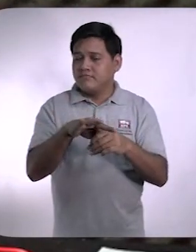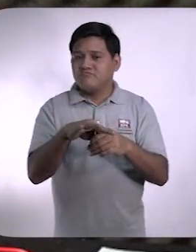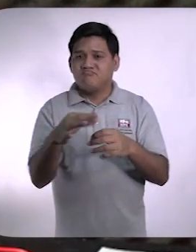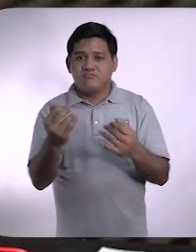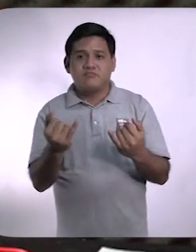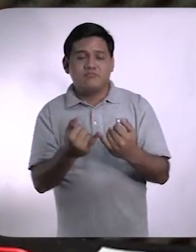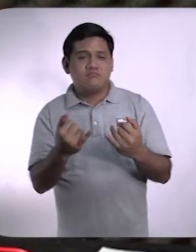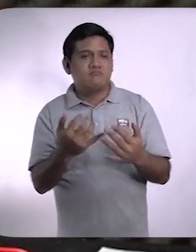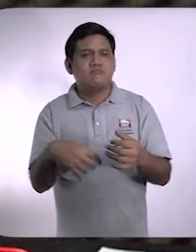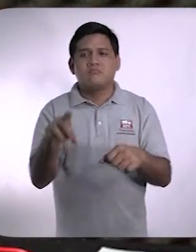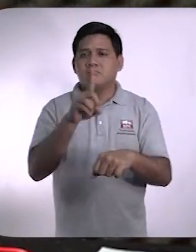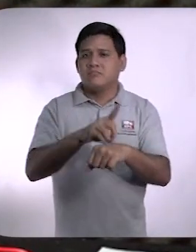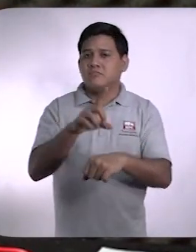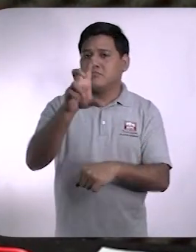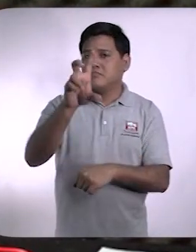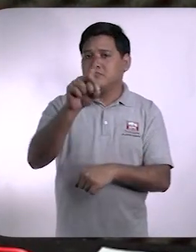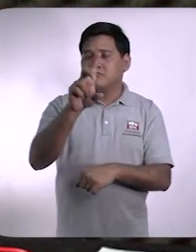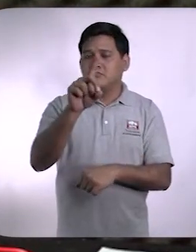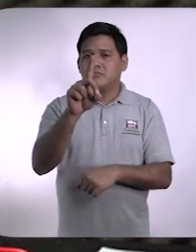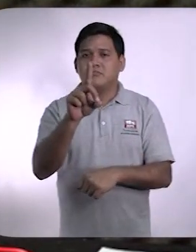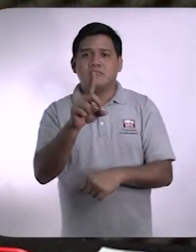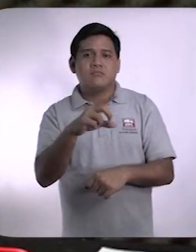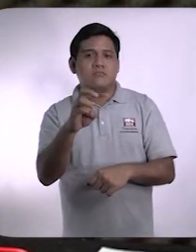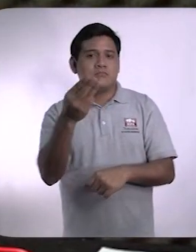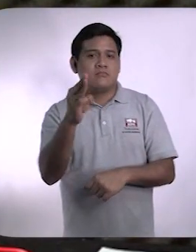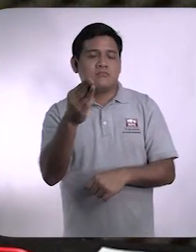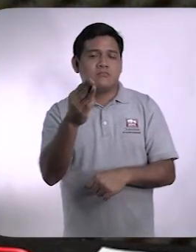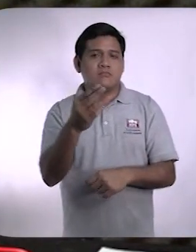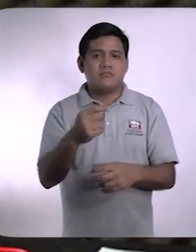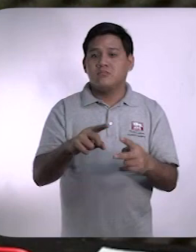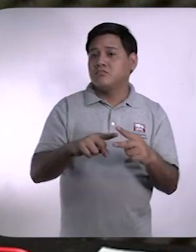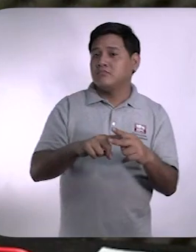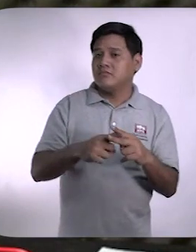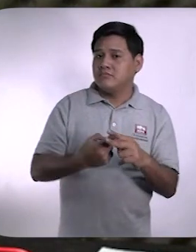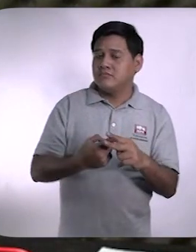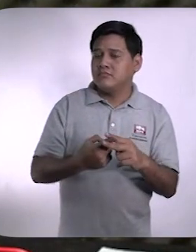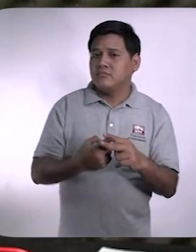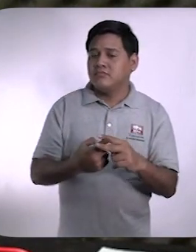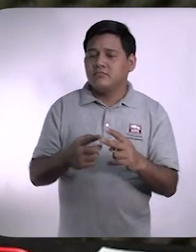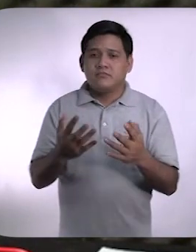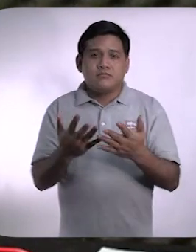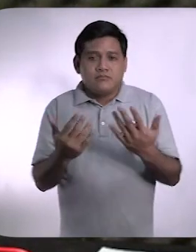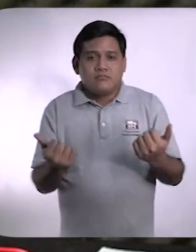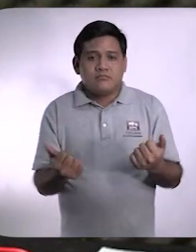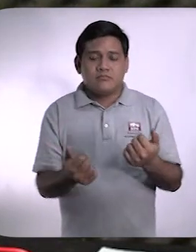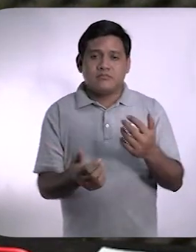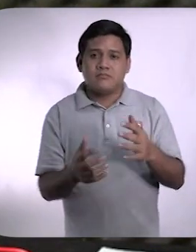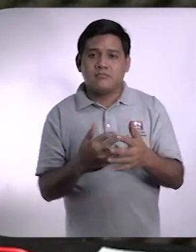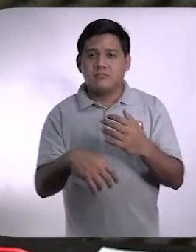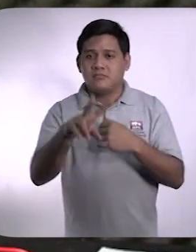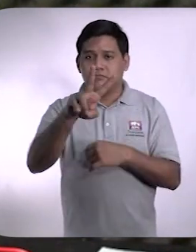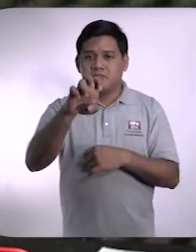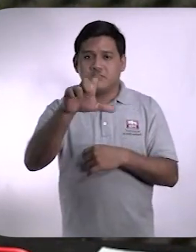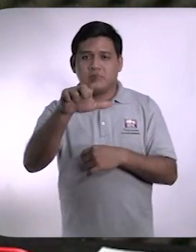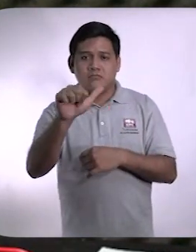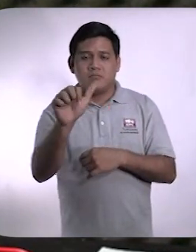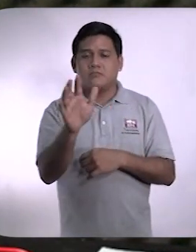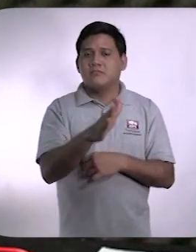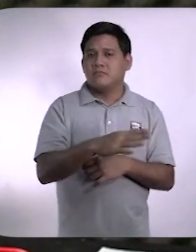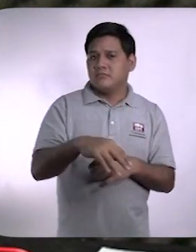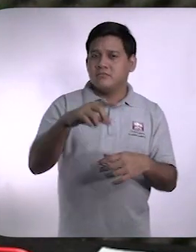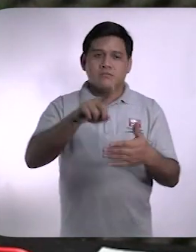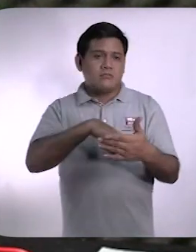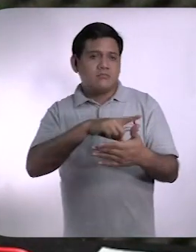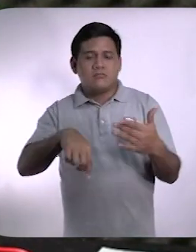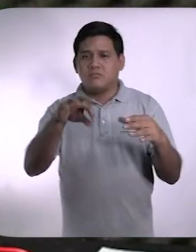día 30 en que nos encontramos, 30 de mayo, inicia lo que es la veda electoral. Son el